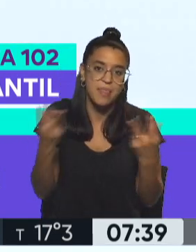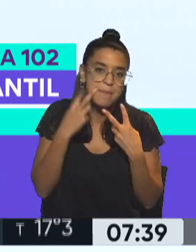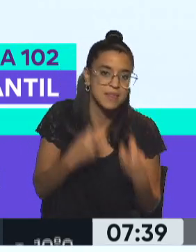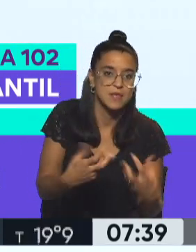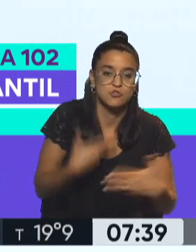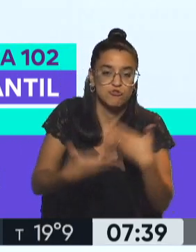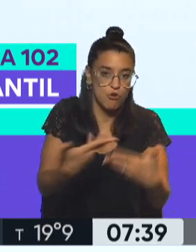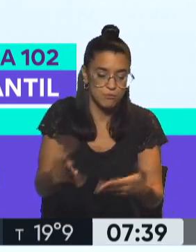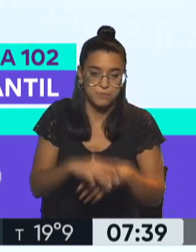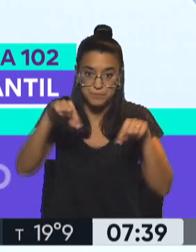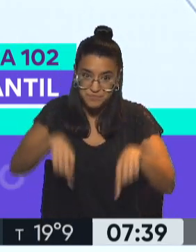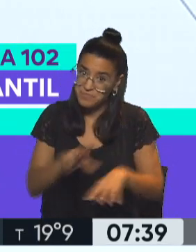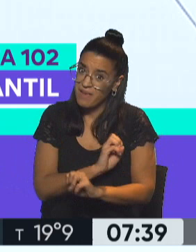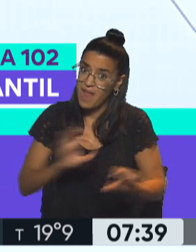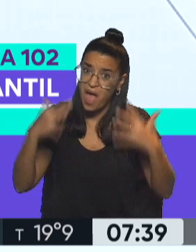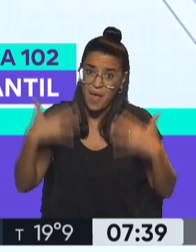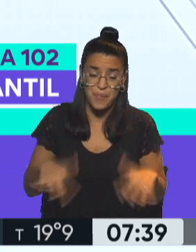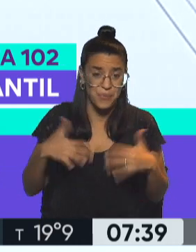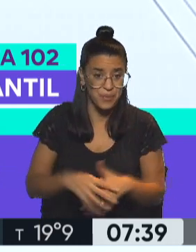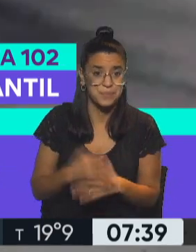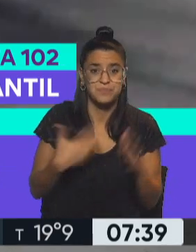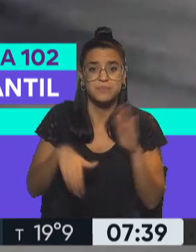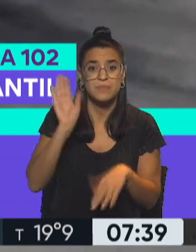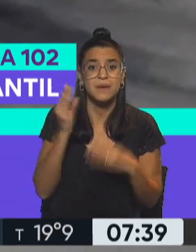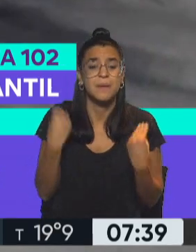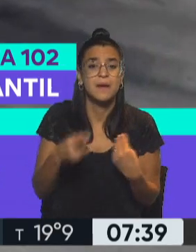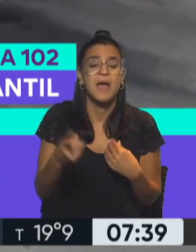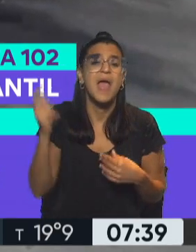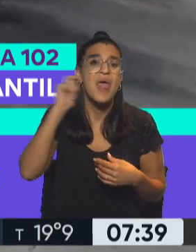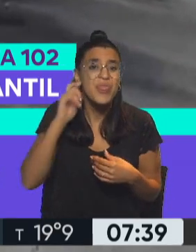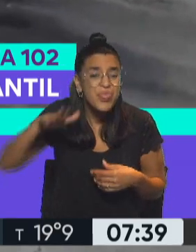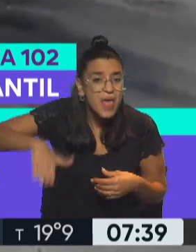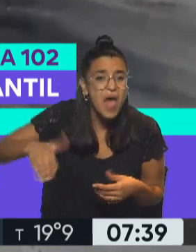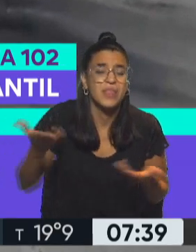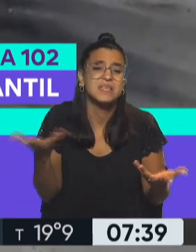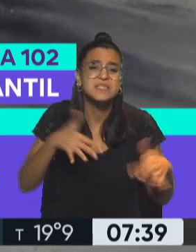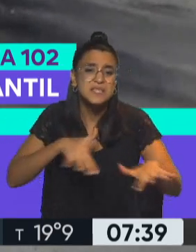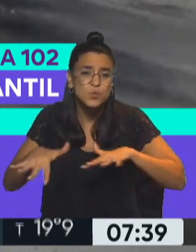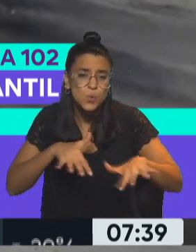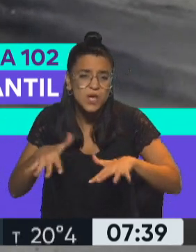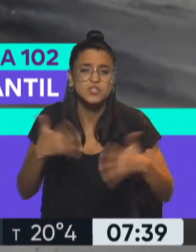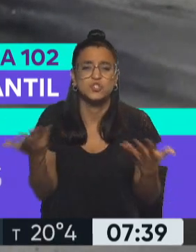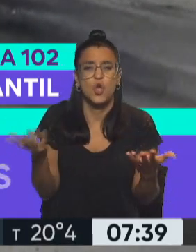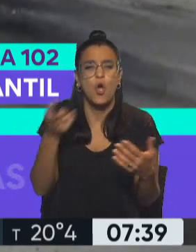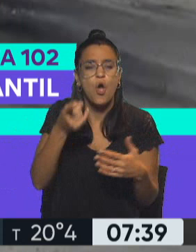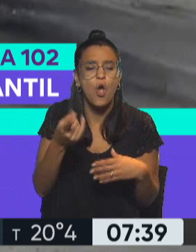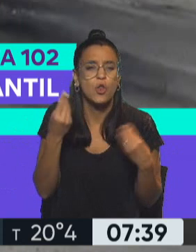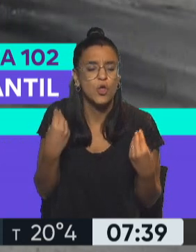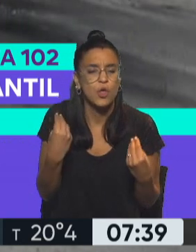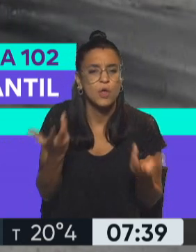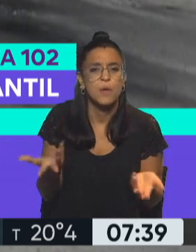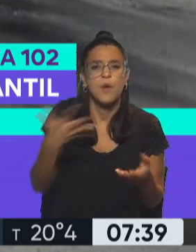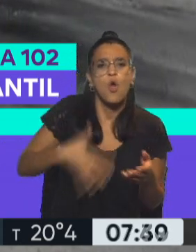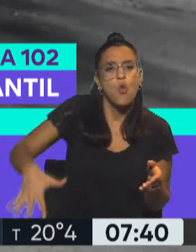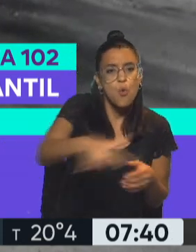investigación. Estamos ante un hecho grave, sobre todo por la edad del niño, por las circunstancias en las cuales se realizó, por la